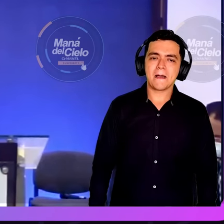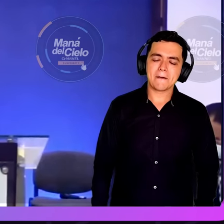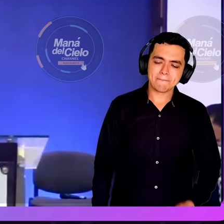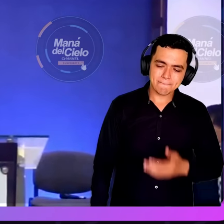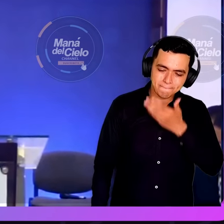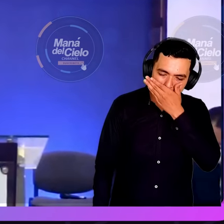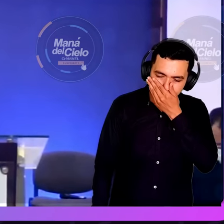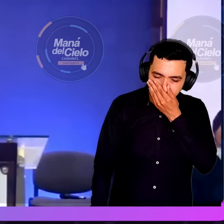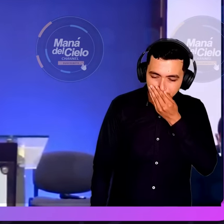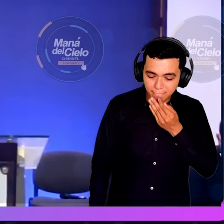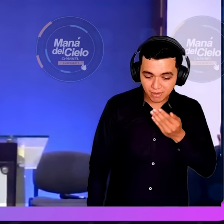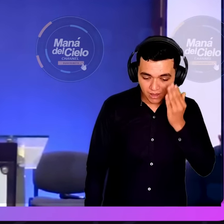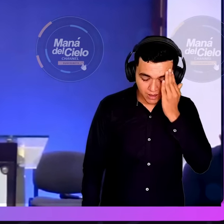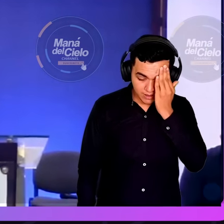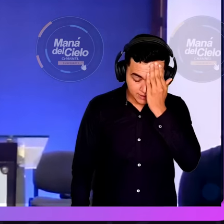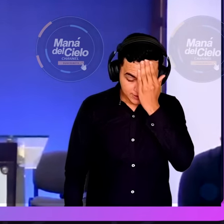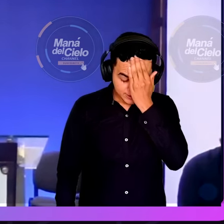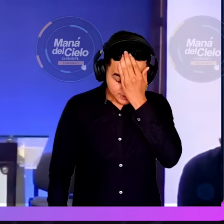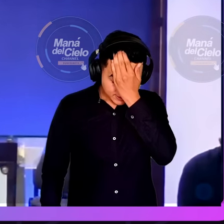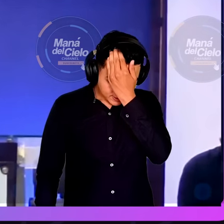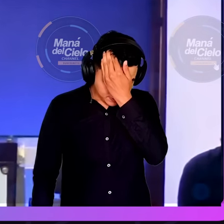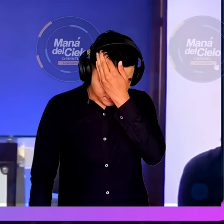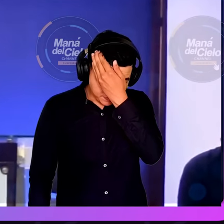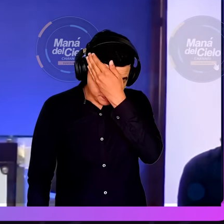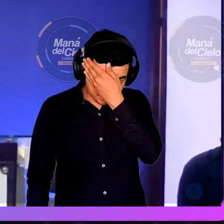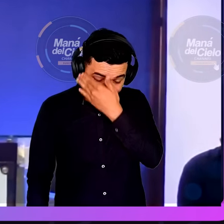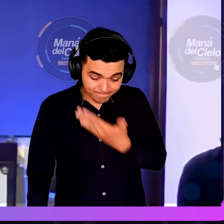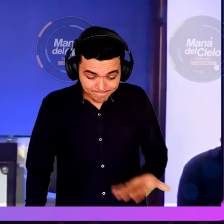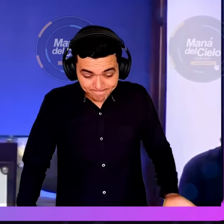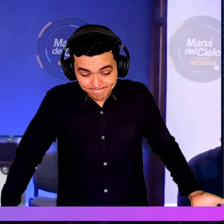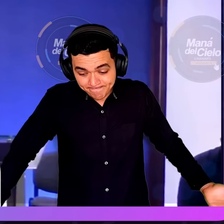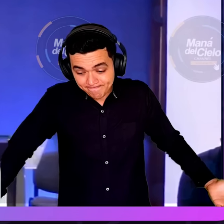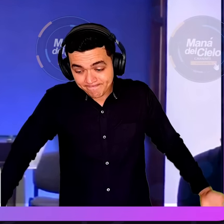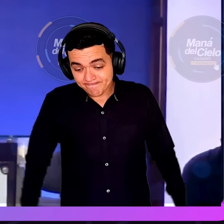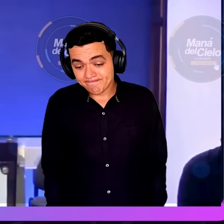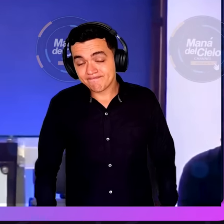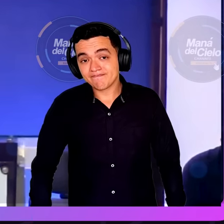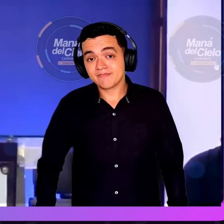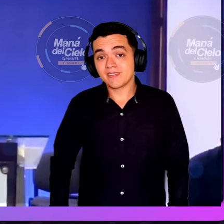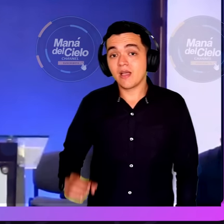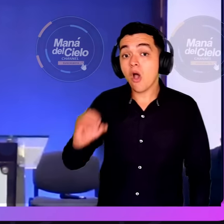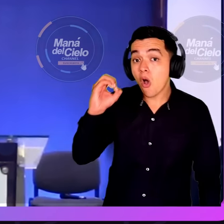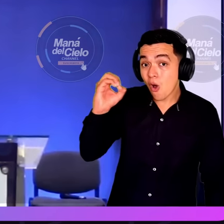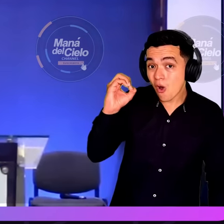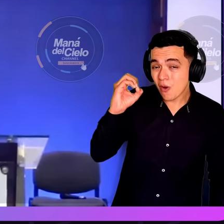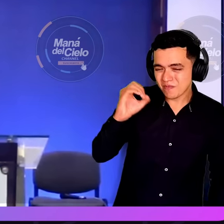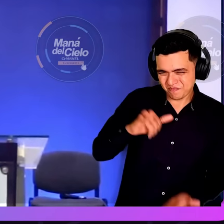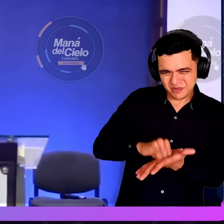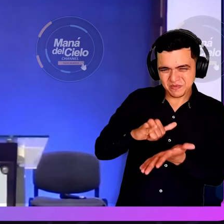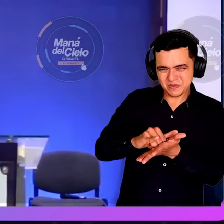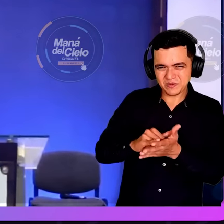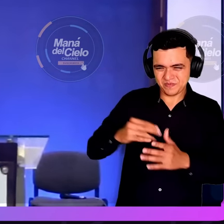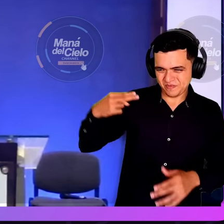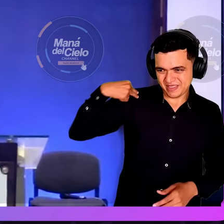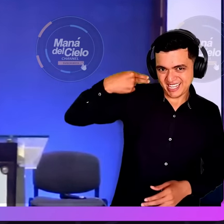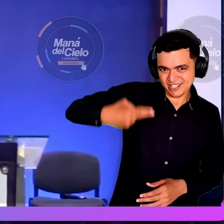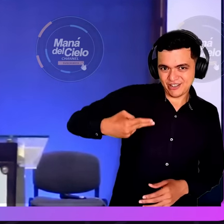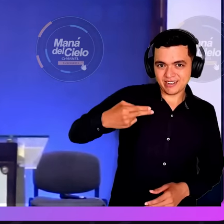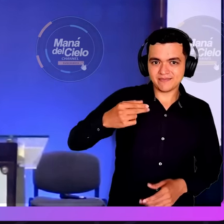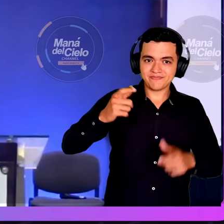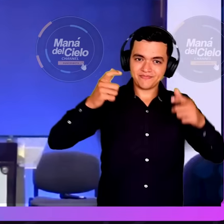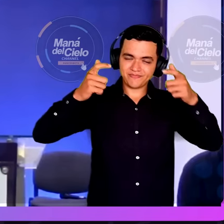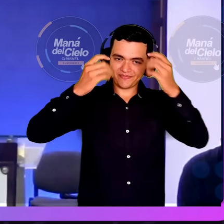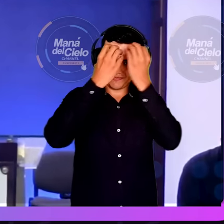que Dios quiere en este tiempo para su iglesia. Pero los afanes, las carreras, la falta